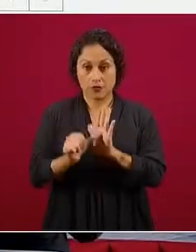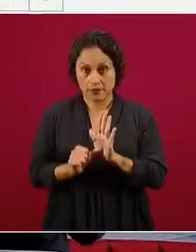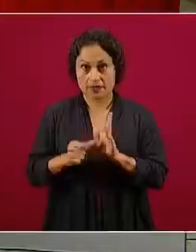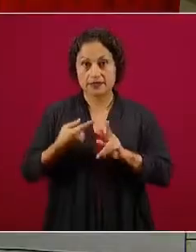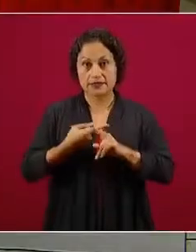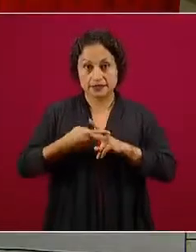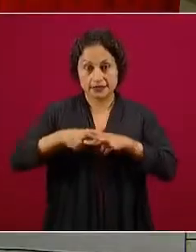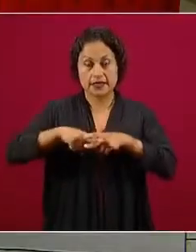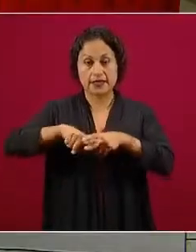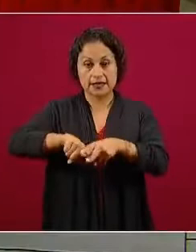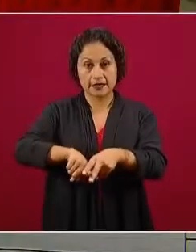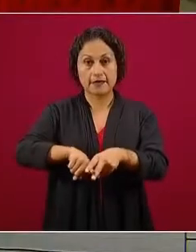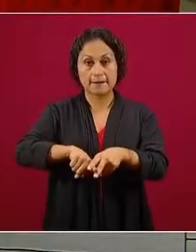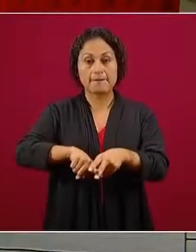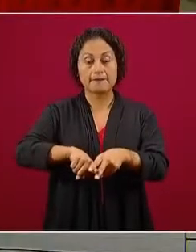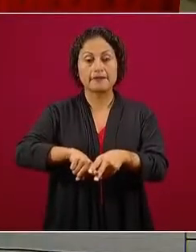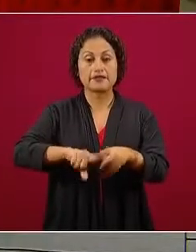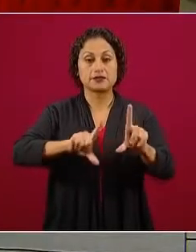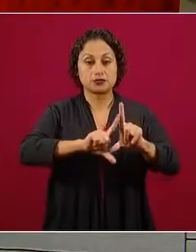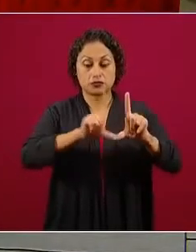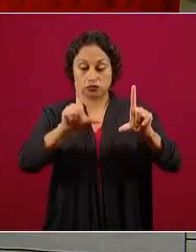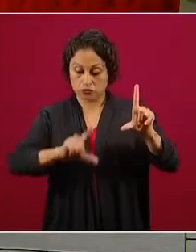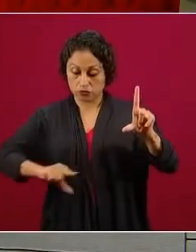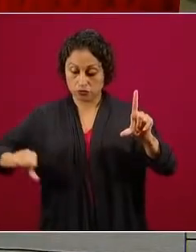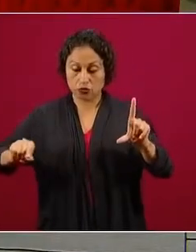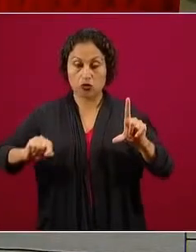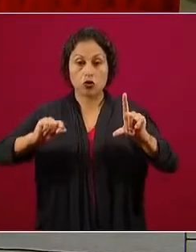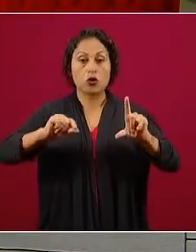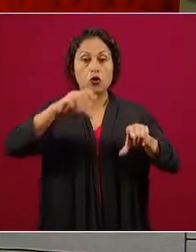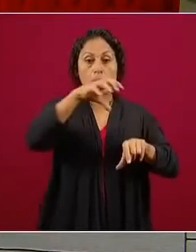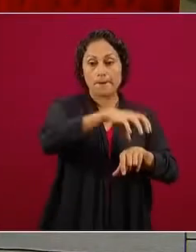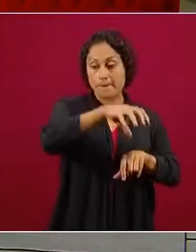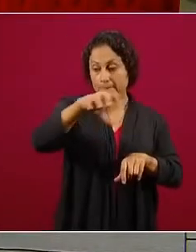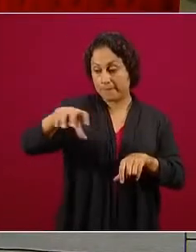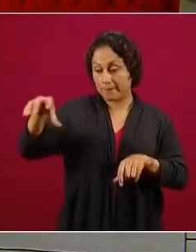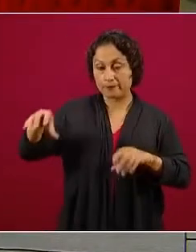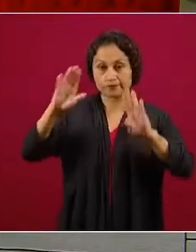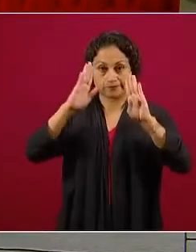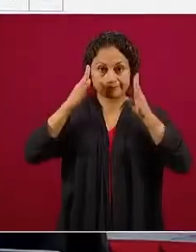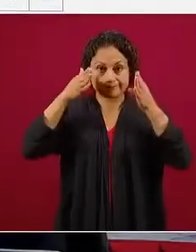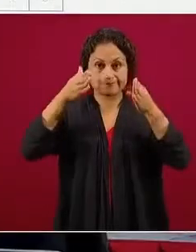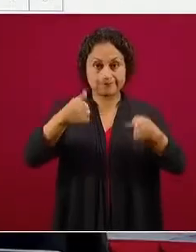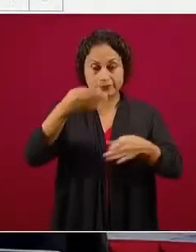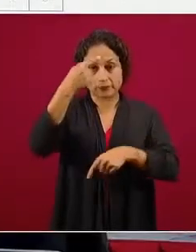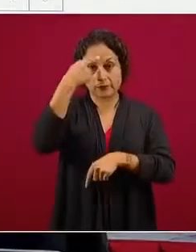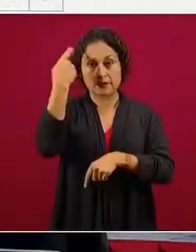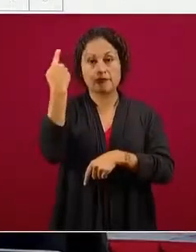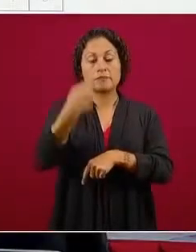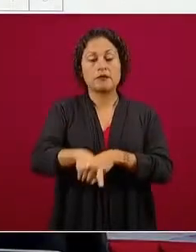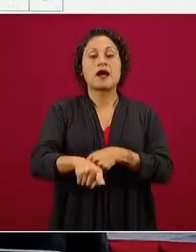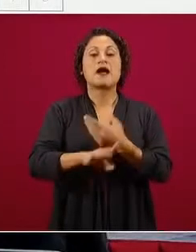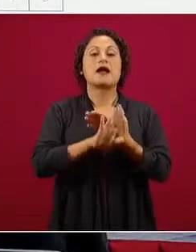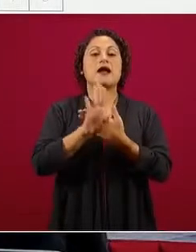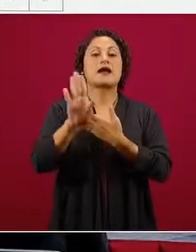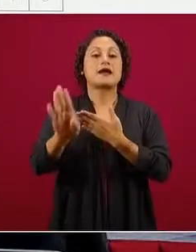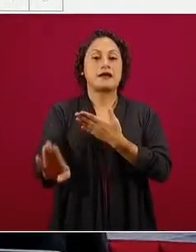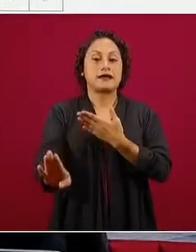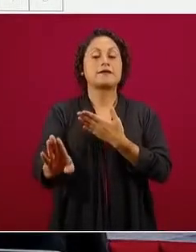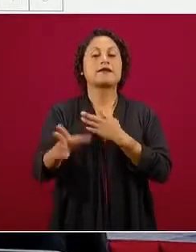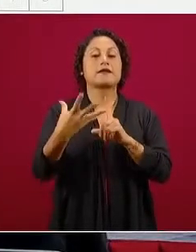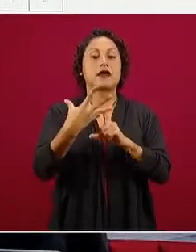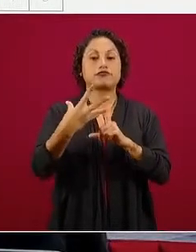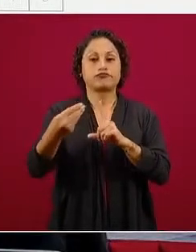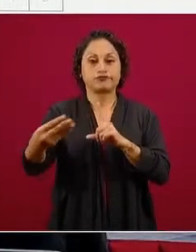las intervenciones comunitarias en México, orientadas lógicamente a disminuir la transmisión y prevenir que